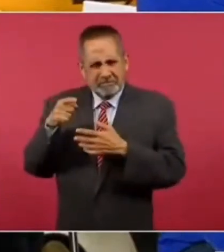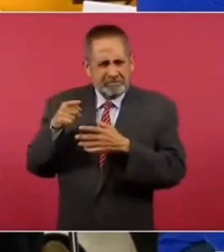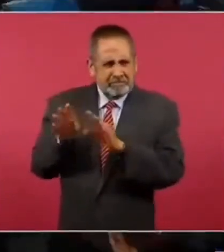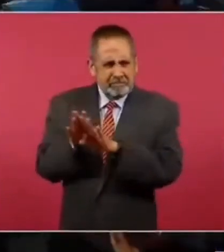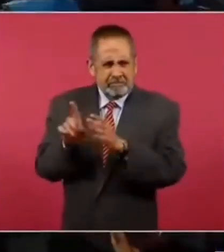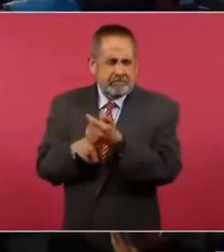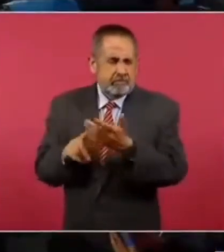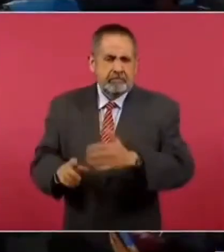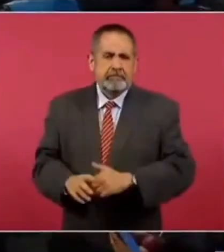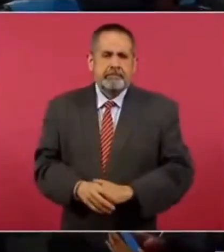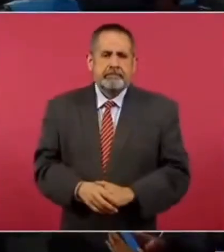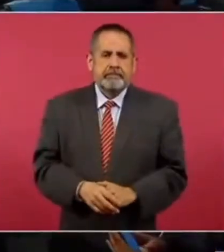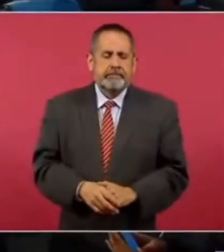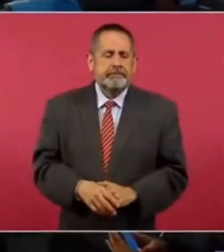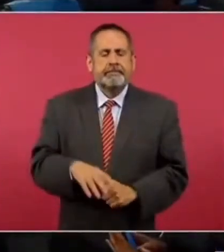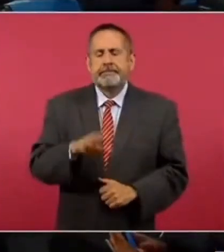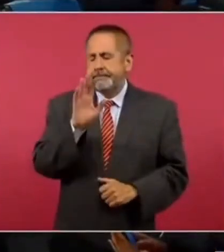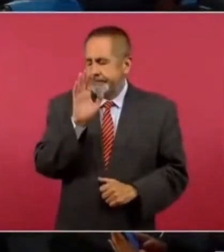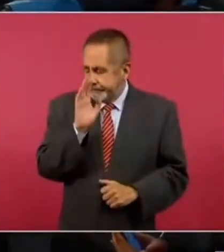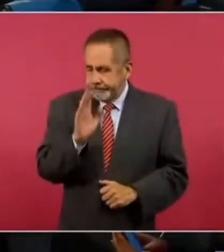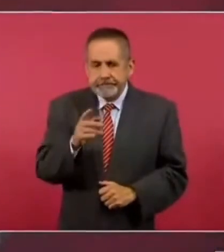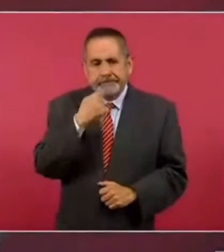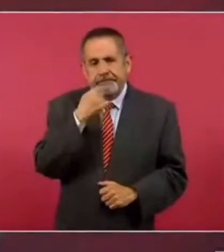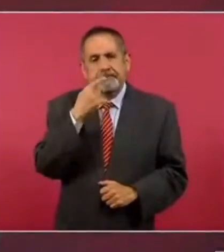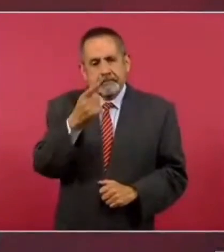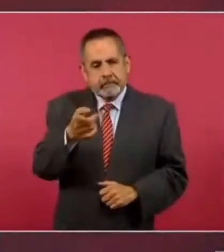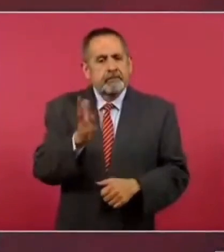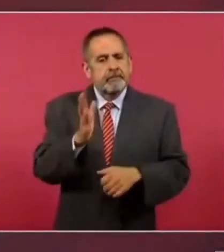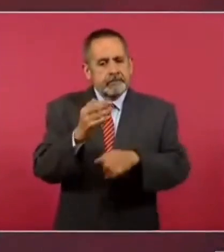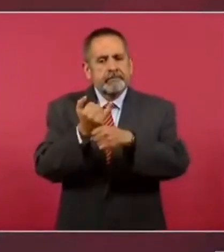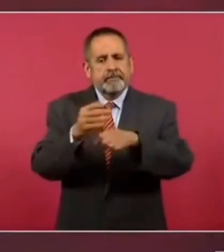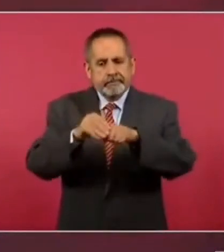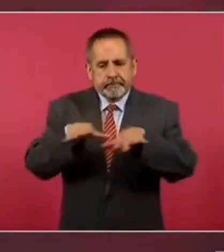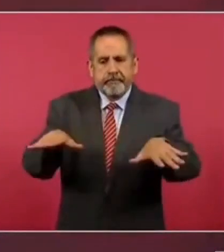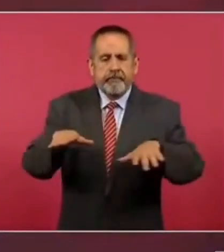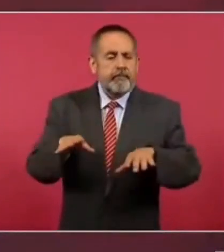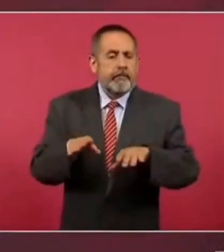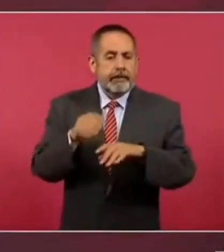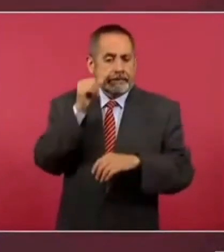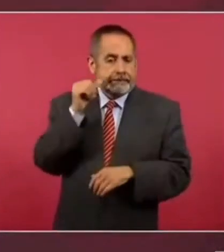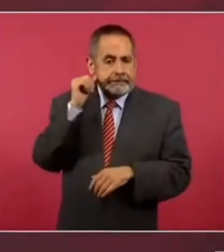sí. Bueno, en torno a lo primero, ya informamos ayer que